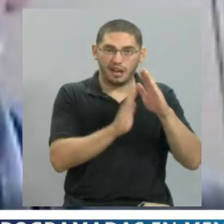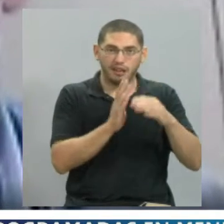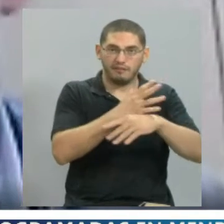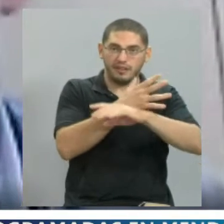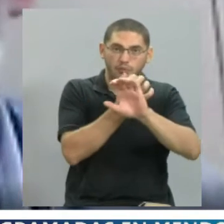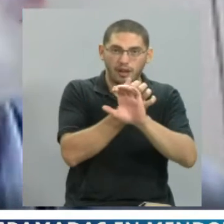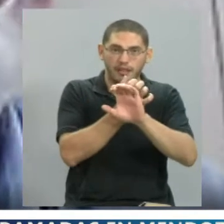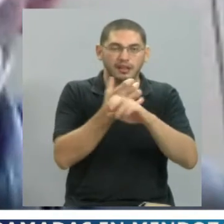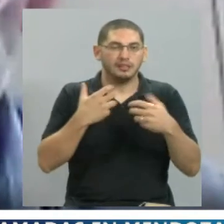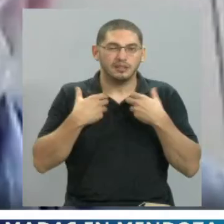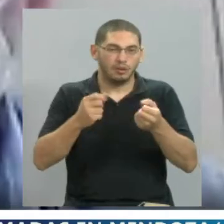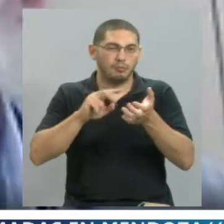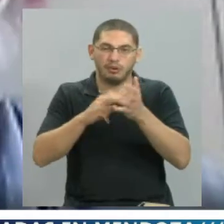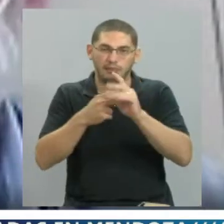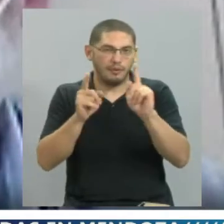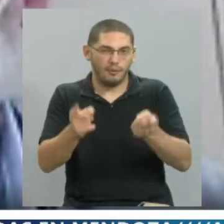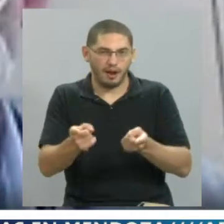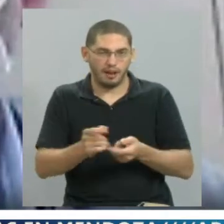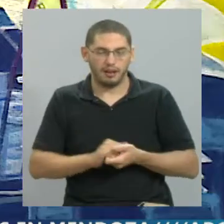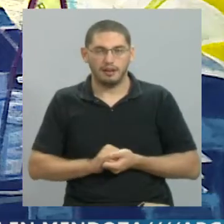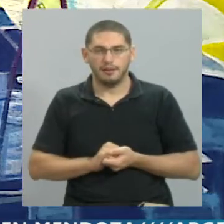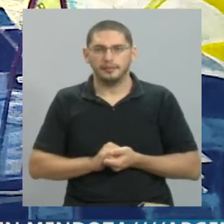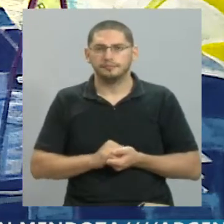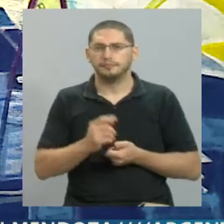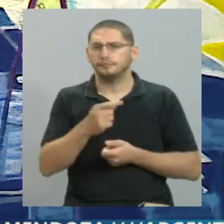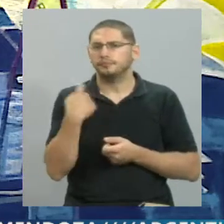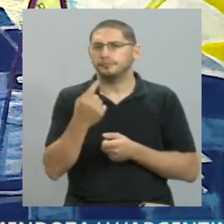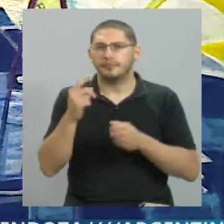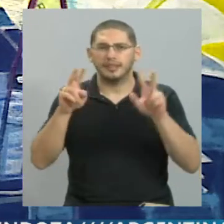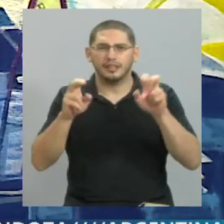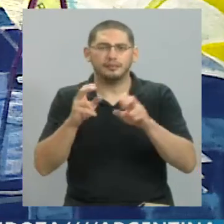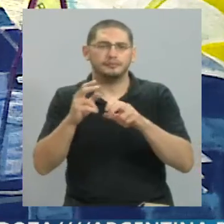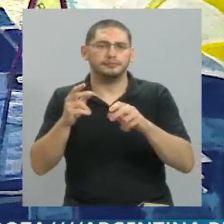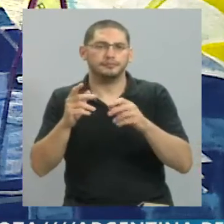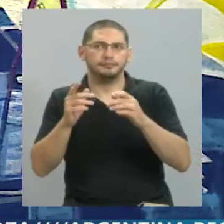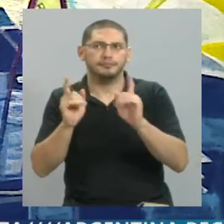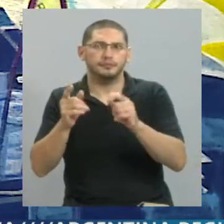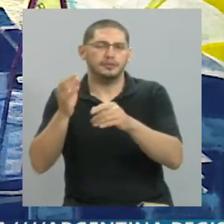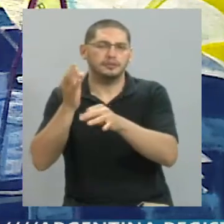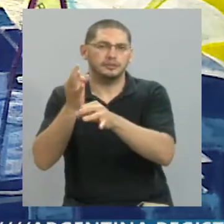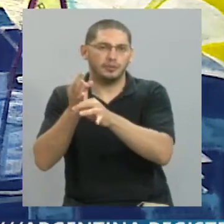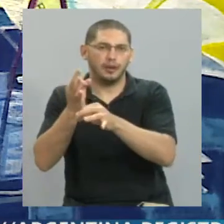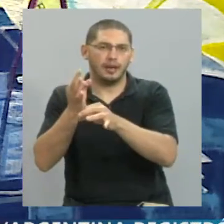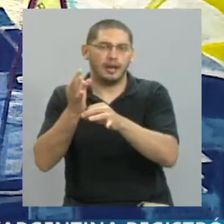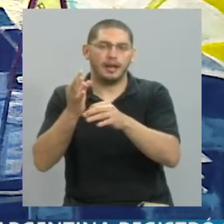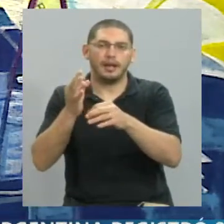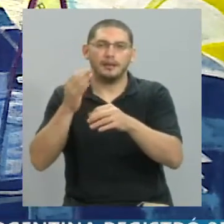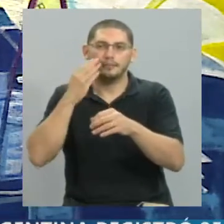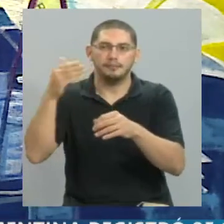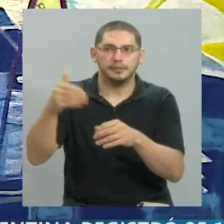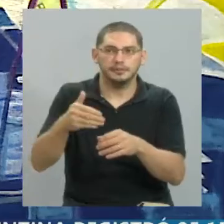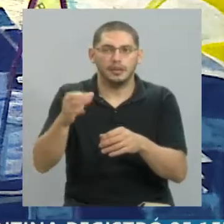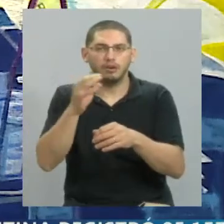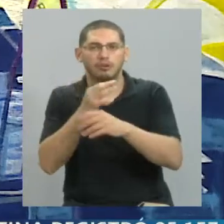lo mismo. Hablamos respecto a la conectividad, hablamos del tema de la presencialidad de los colegios, virtual o presencial, pero la cuestión